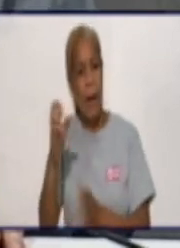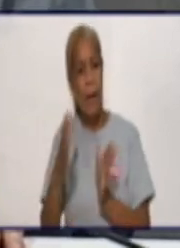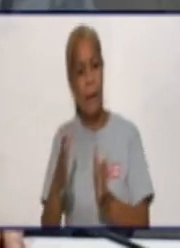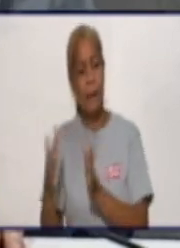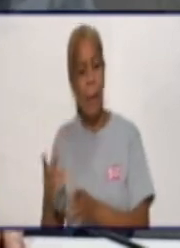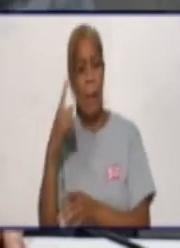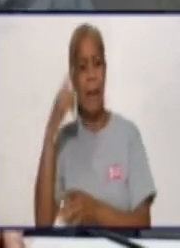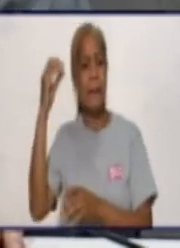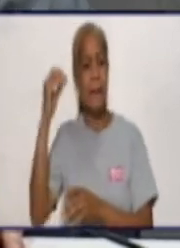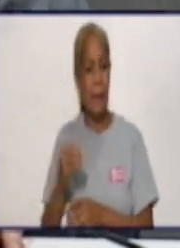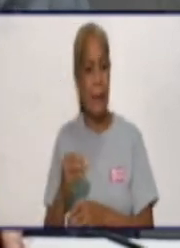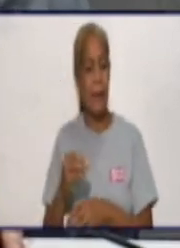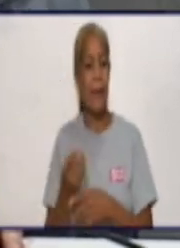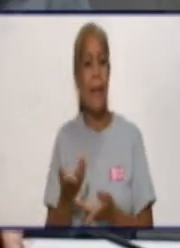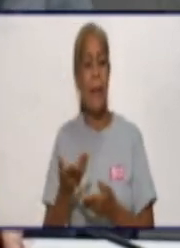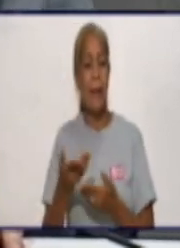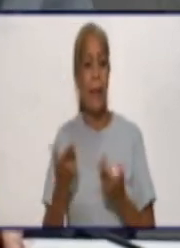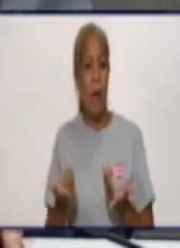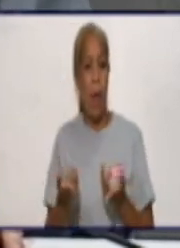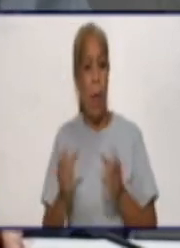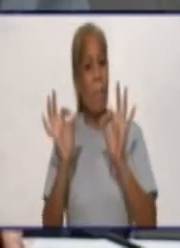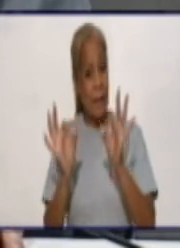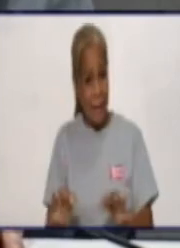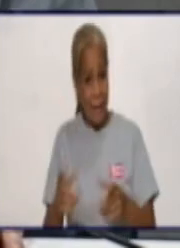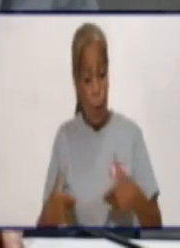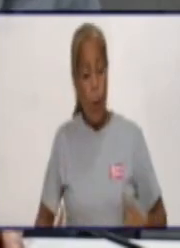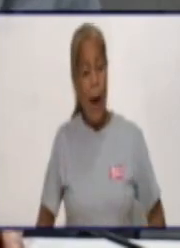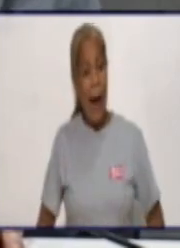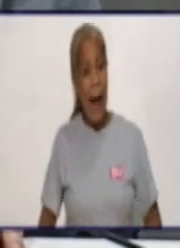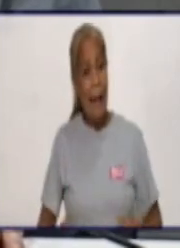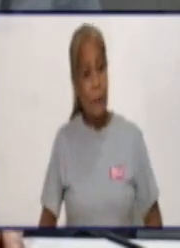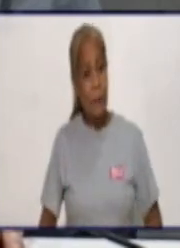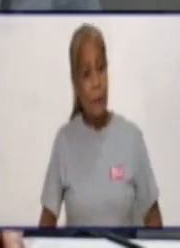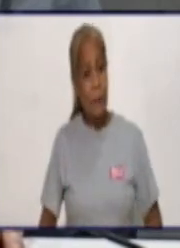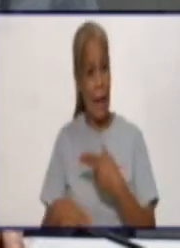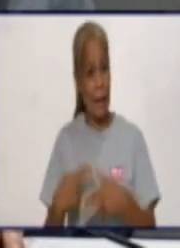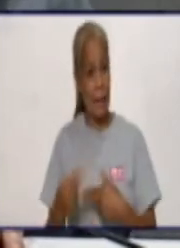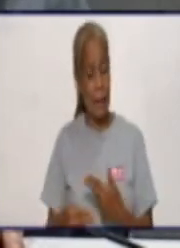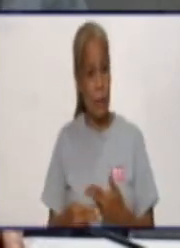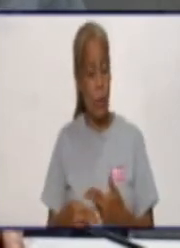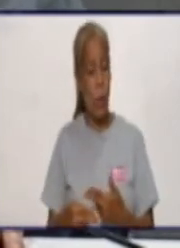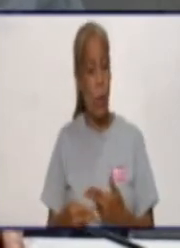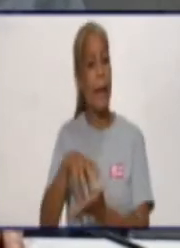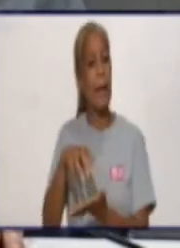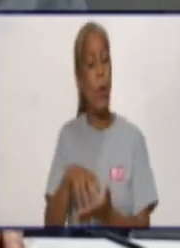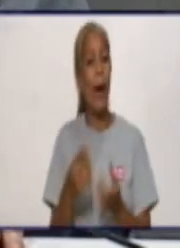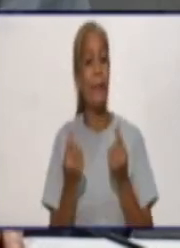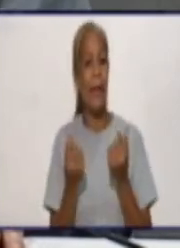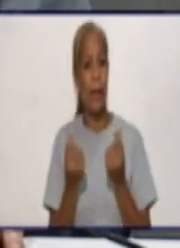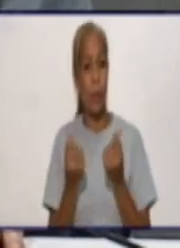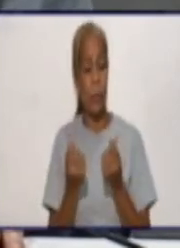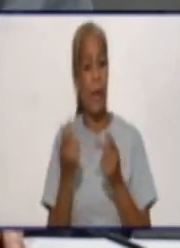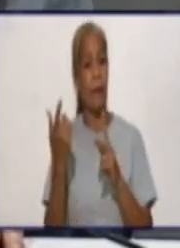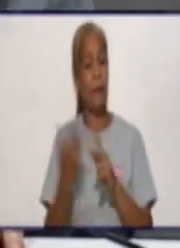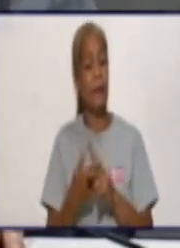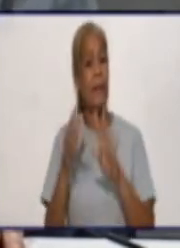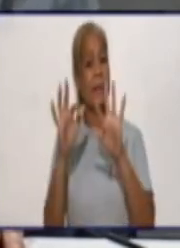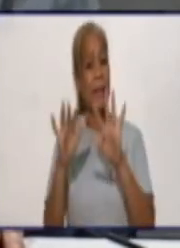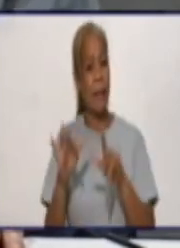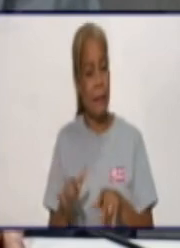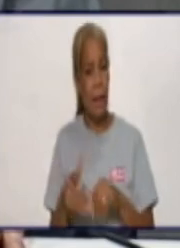verdaderos gastos que nosotros hacíamos en los temas económicos y yo creo que este año nos ha pedido y nos va a convocar